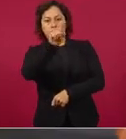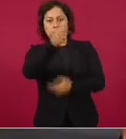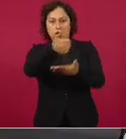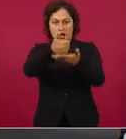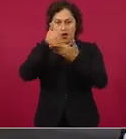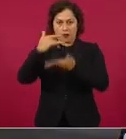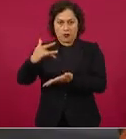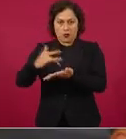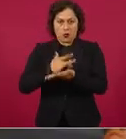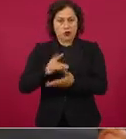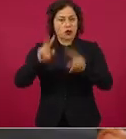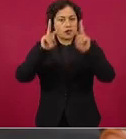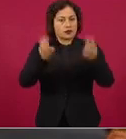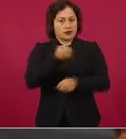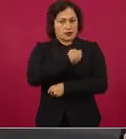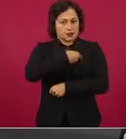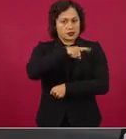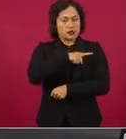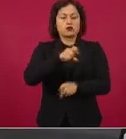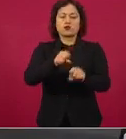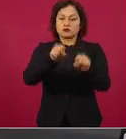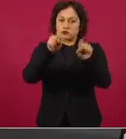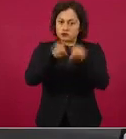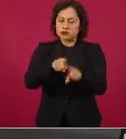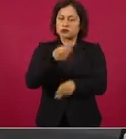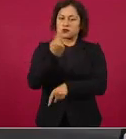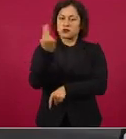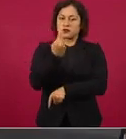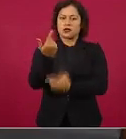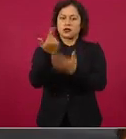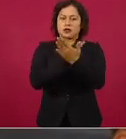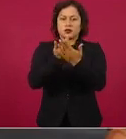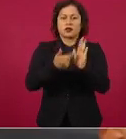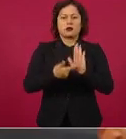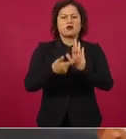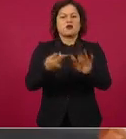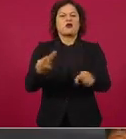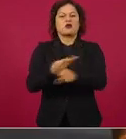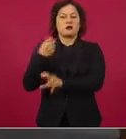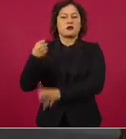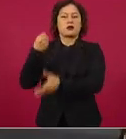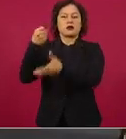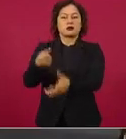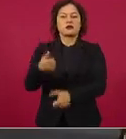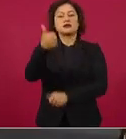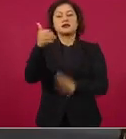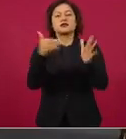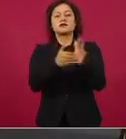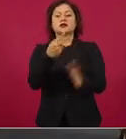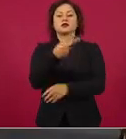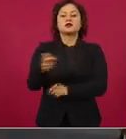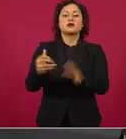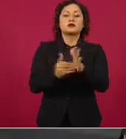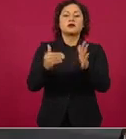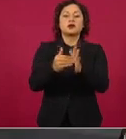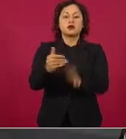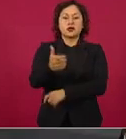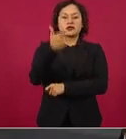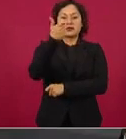salud, necesitamos transparentar los recursos, 6.200 millones de pesos que pidió el gobernador para el